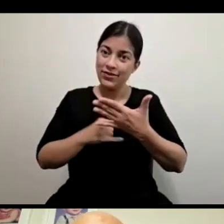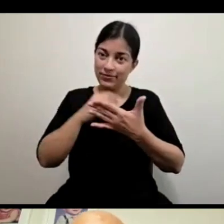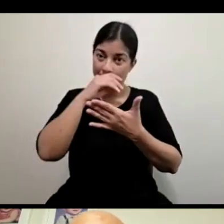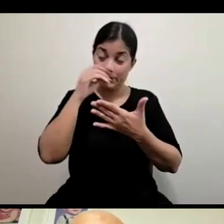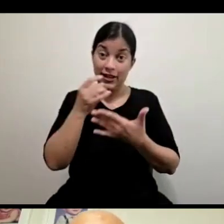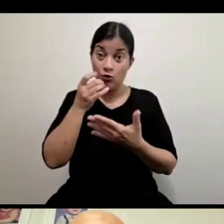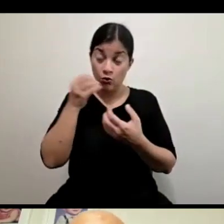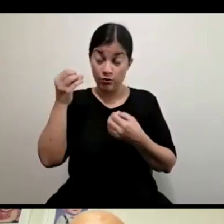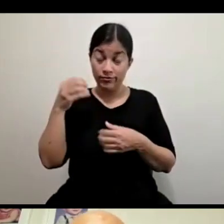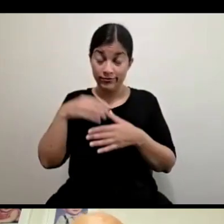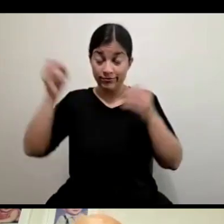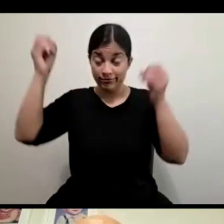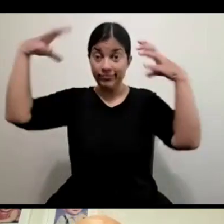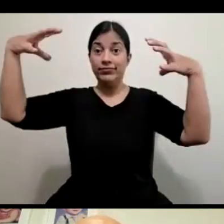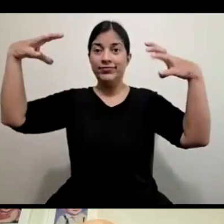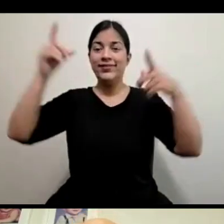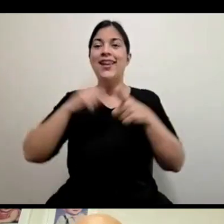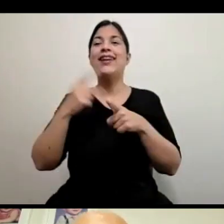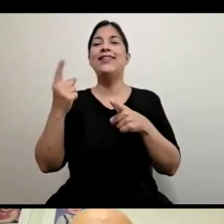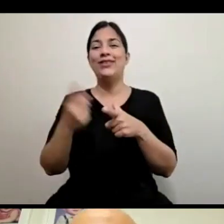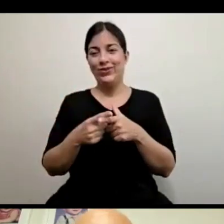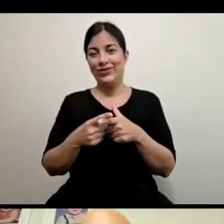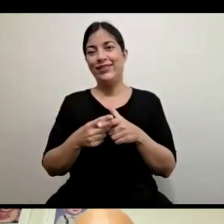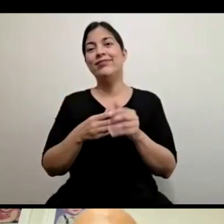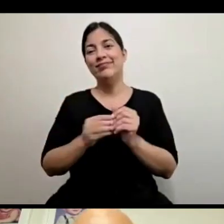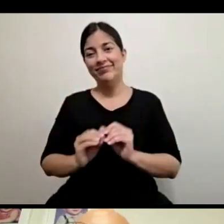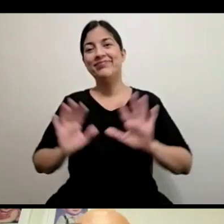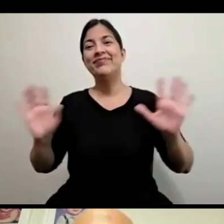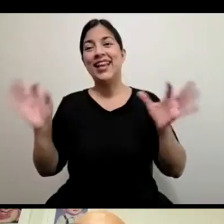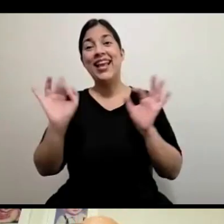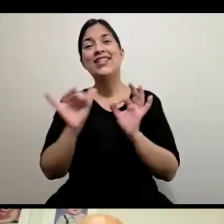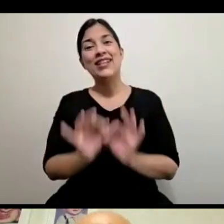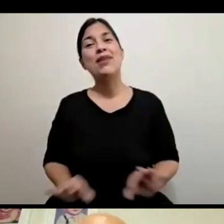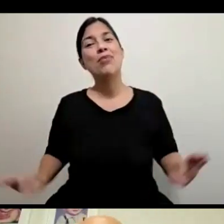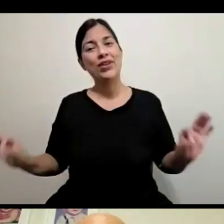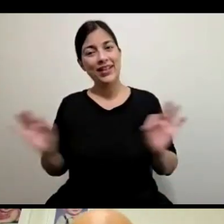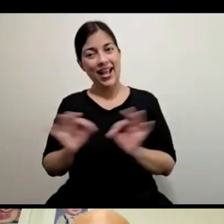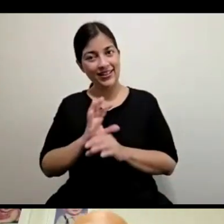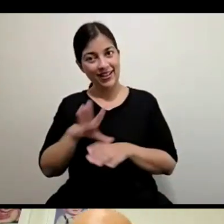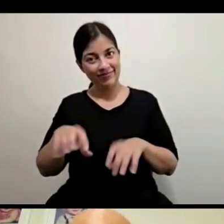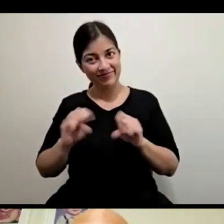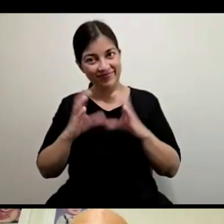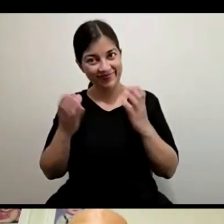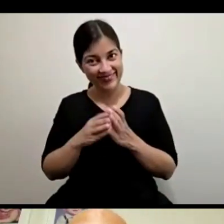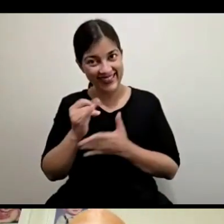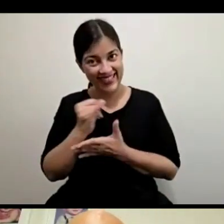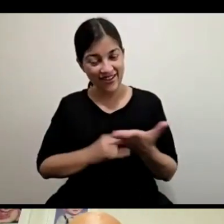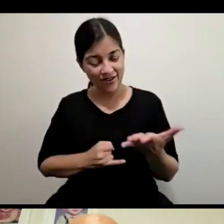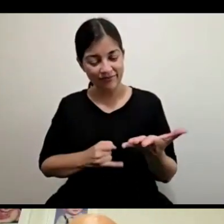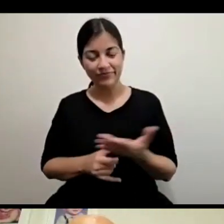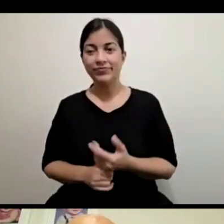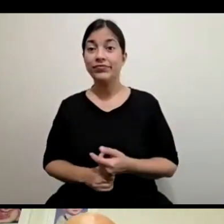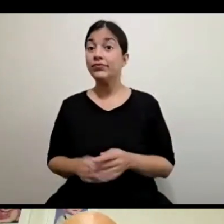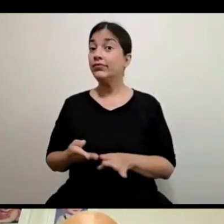entra, mi diseño es percibido. Piensa en la importancia de la luz en el diseño. No se puede pensar independiente de él. Así que antes le